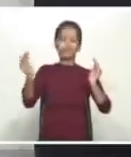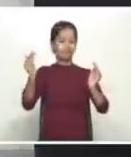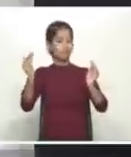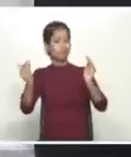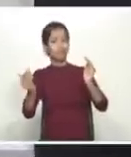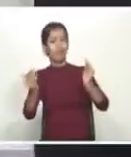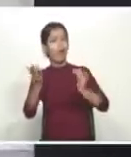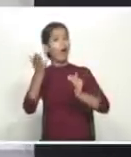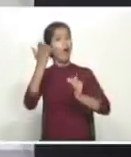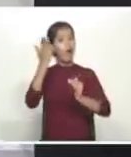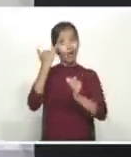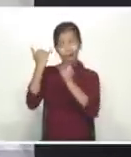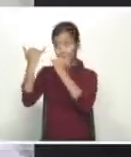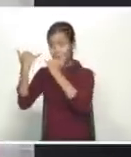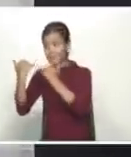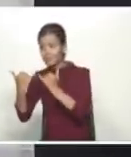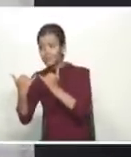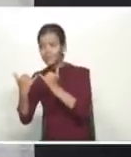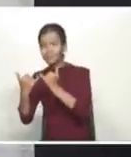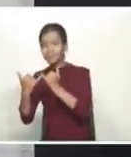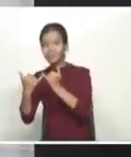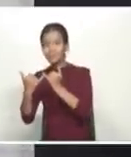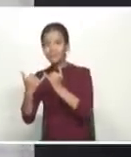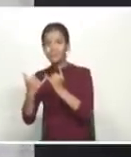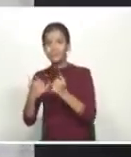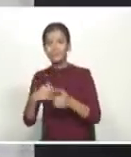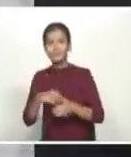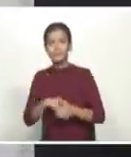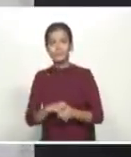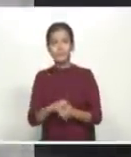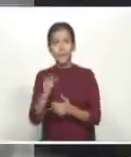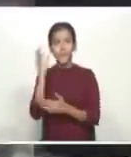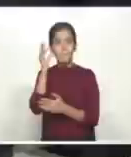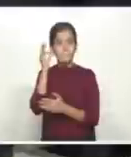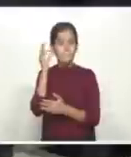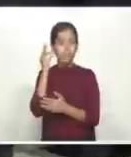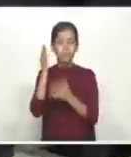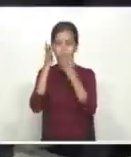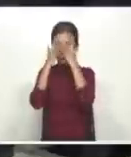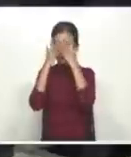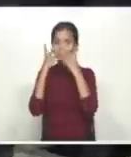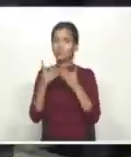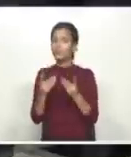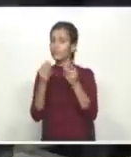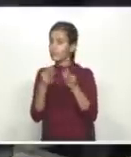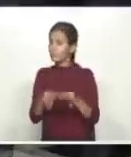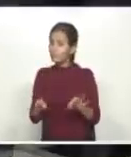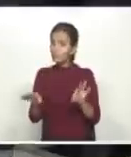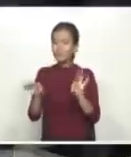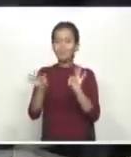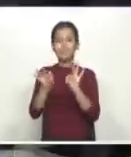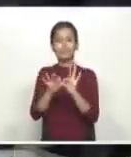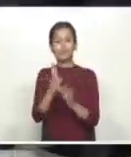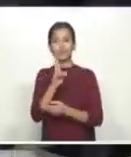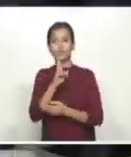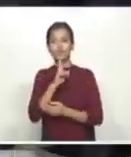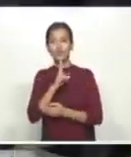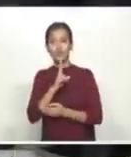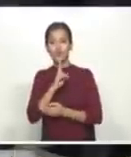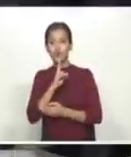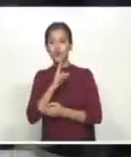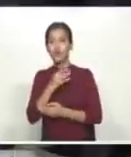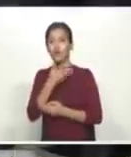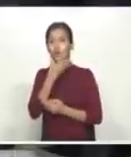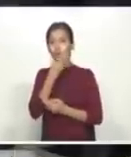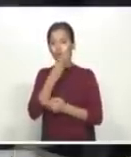me disculpa, presidente Zelaya, una mujer a tomar una decisión que muchos hombres no quisieron tomar porque les dio